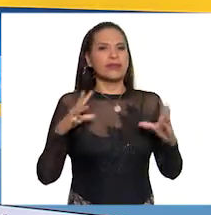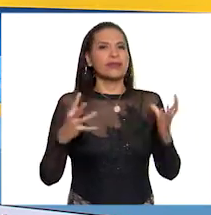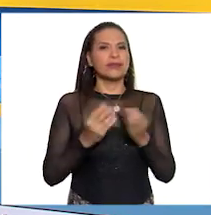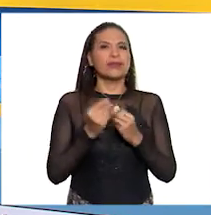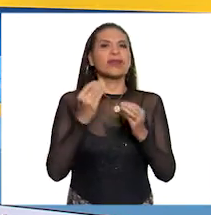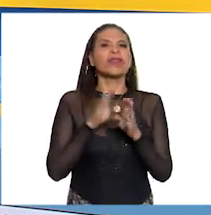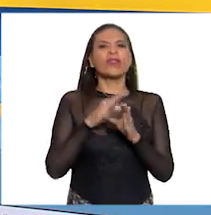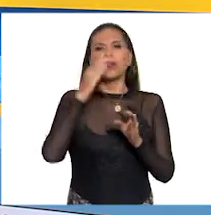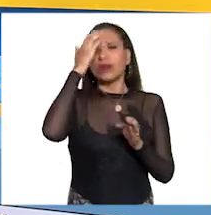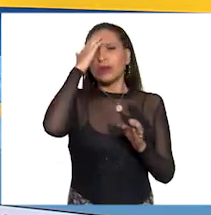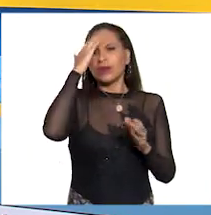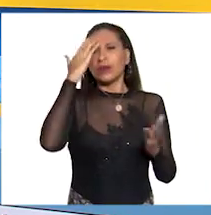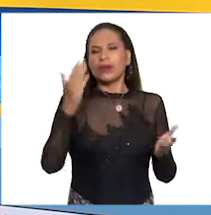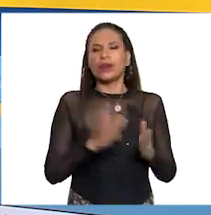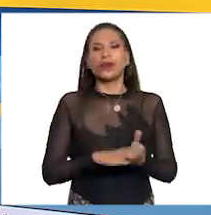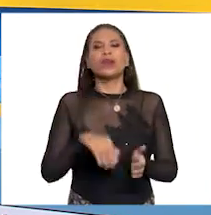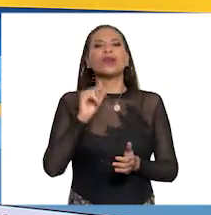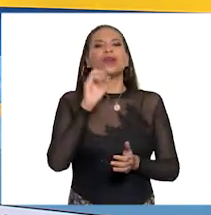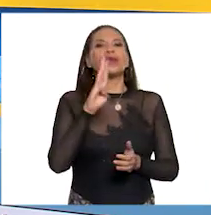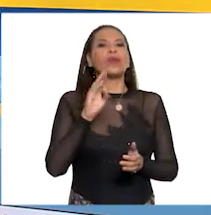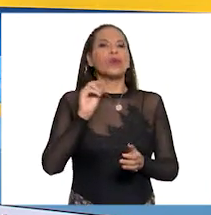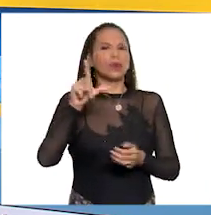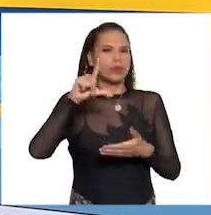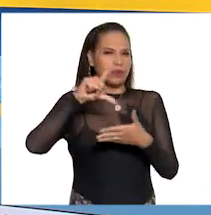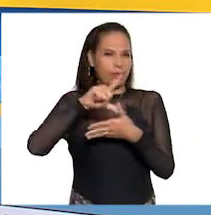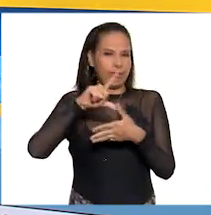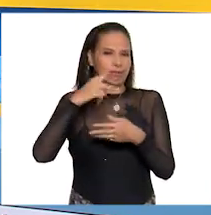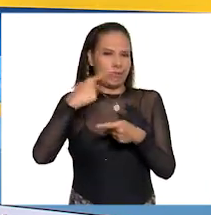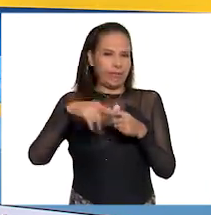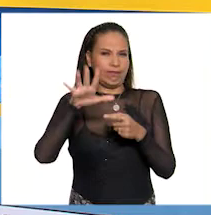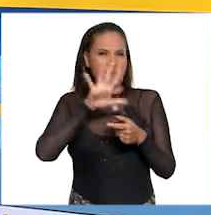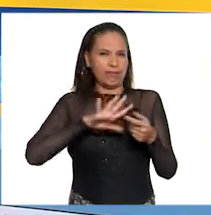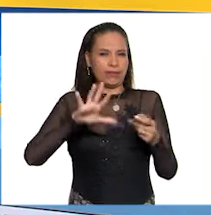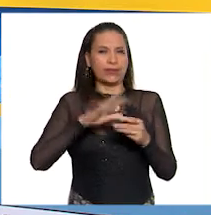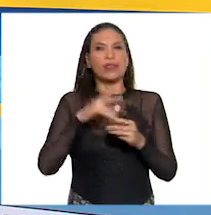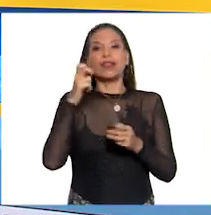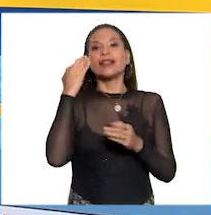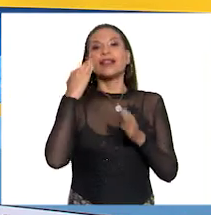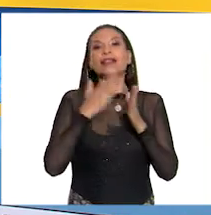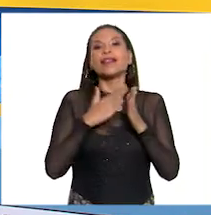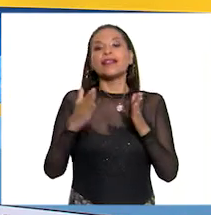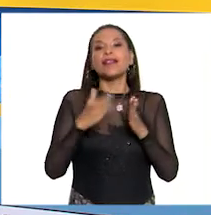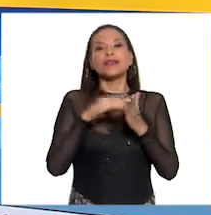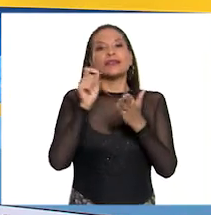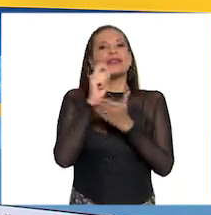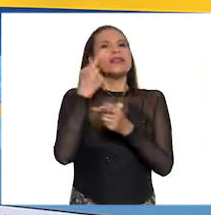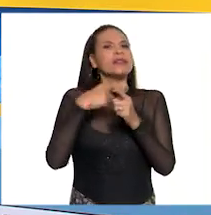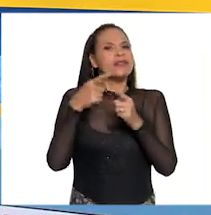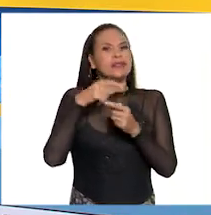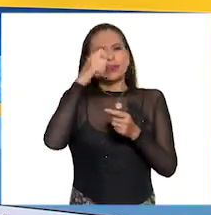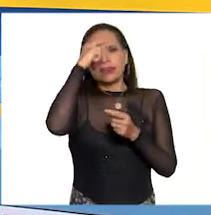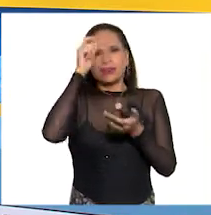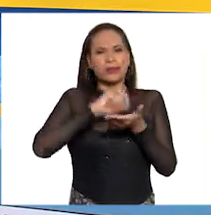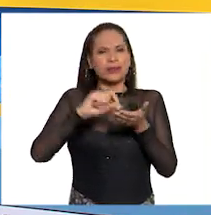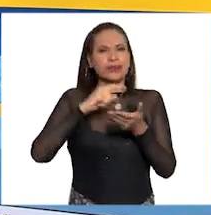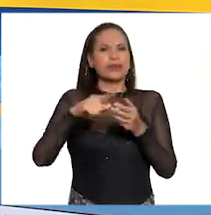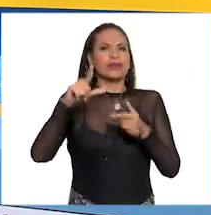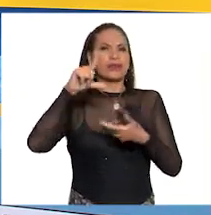de lo que se conoce como el boom latinoamericano, que eso fue una época en la que las obras de autores